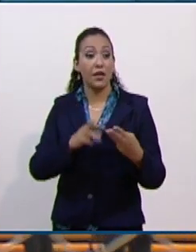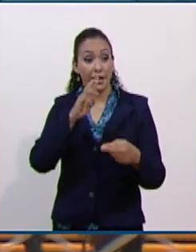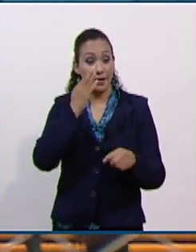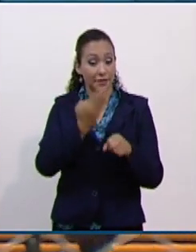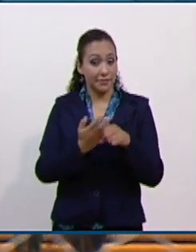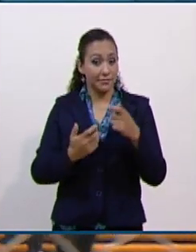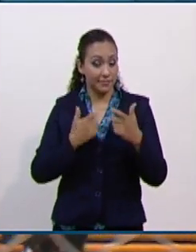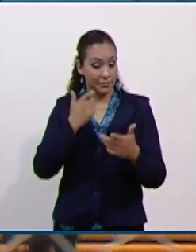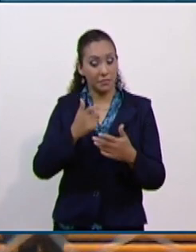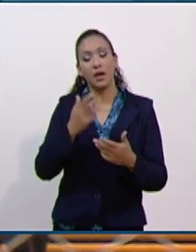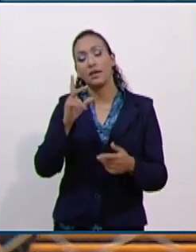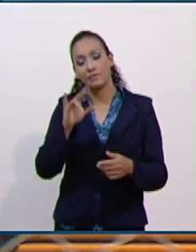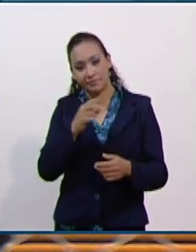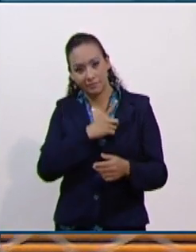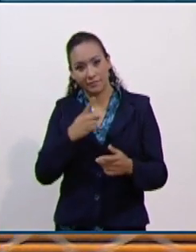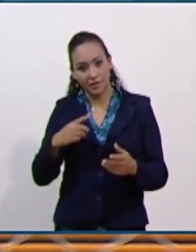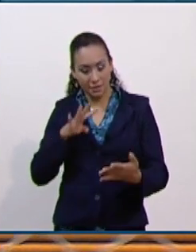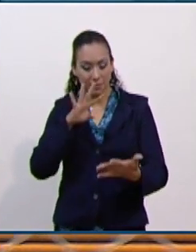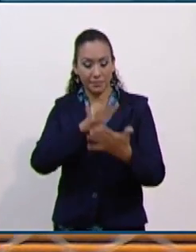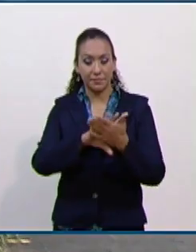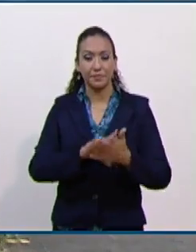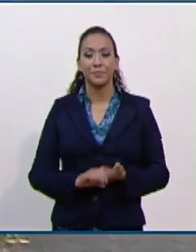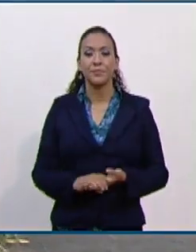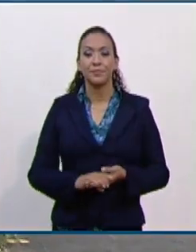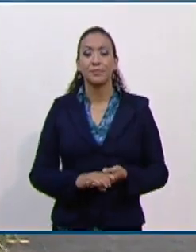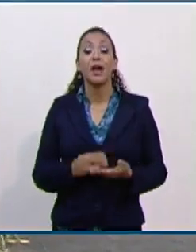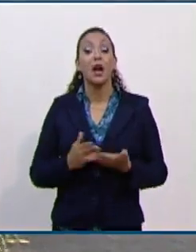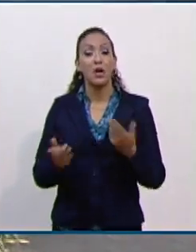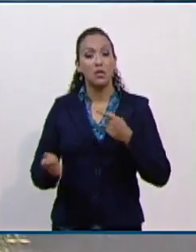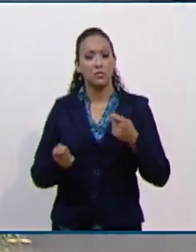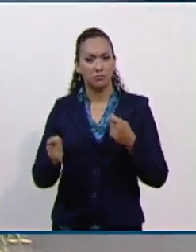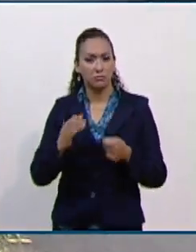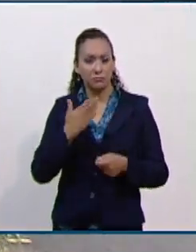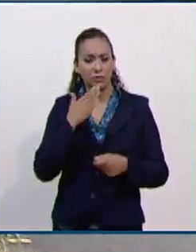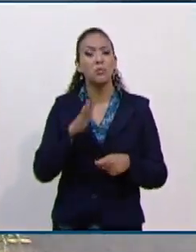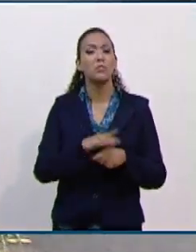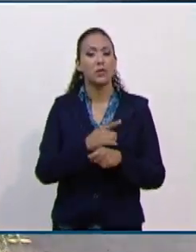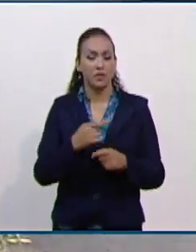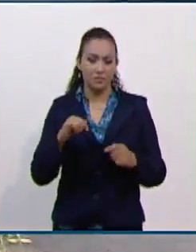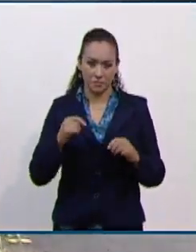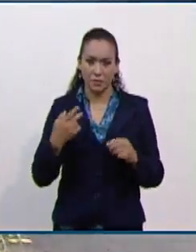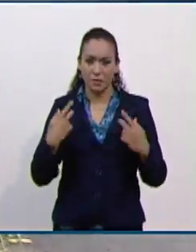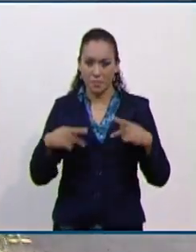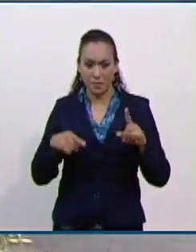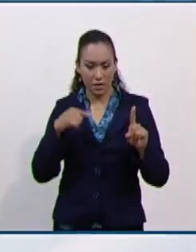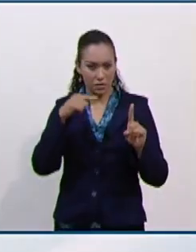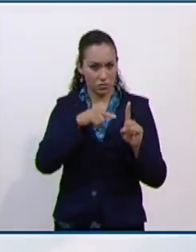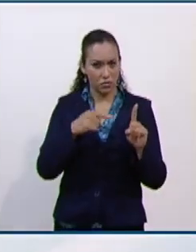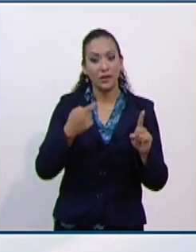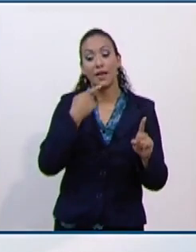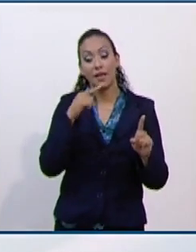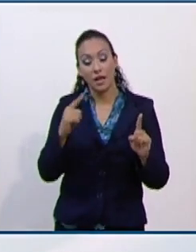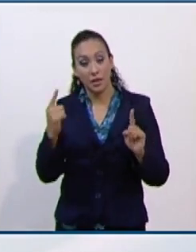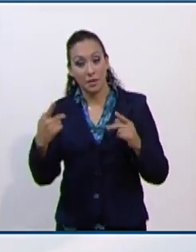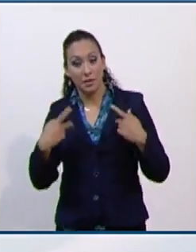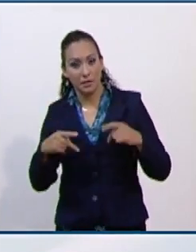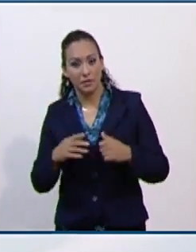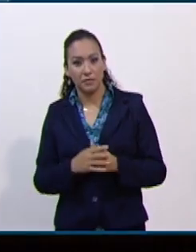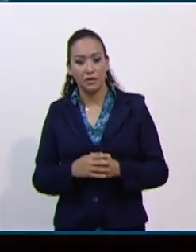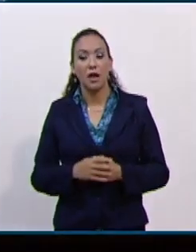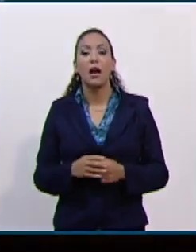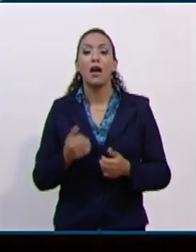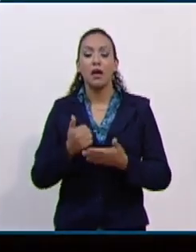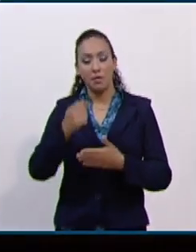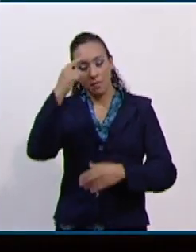reparen. Además, la medida es idónea, pues asegura la presencia de la persona imputada en las audiencias, evita la parálisis del